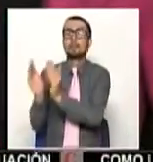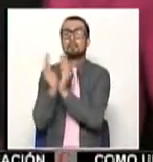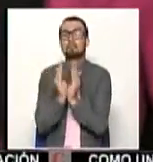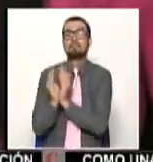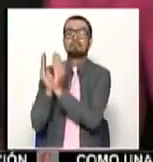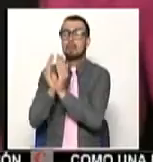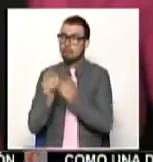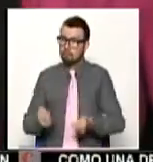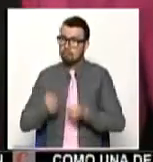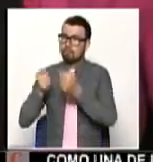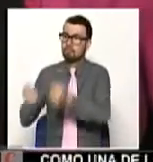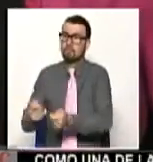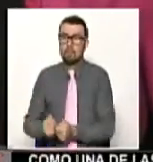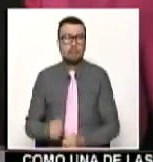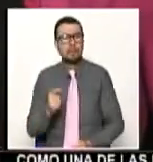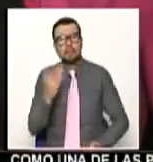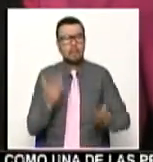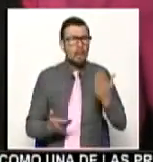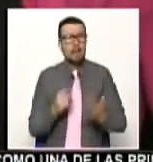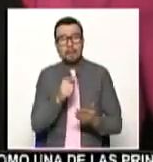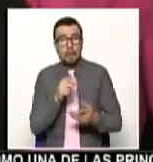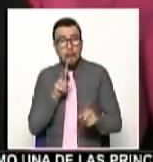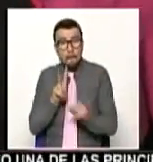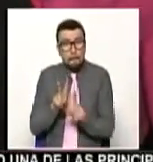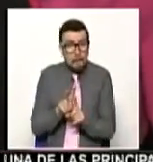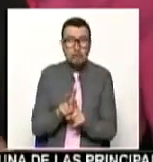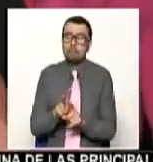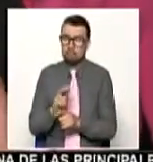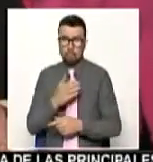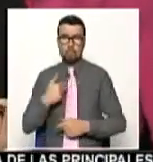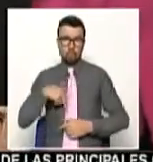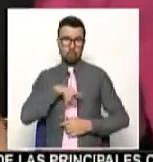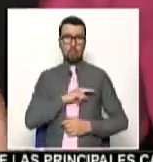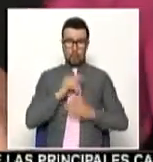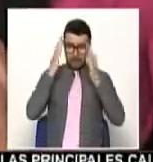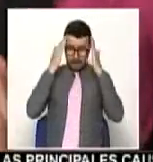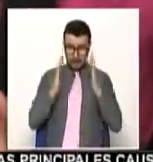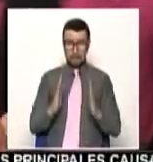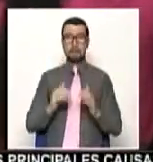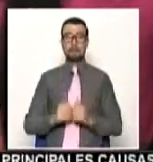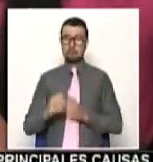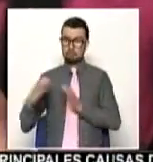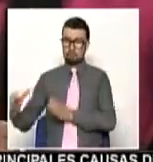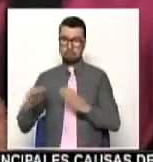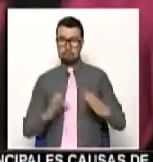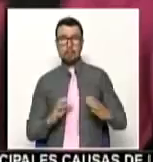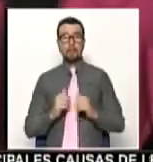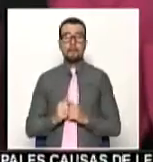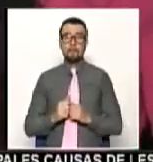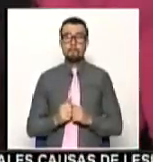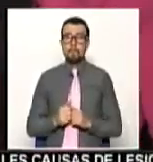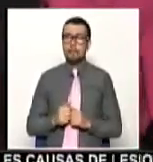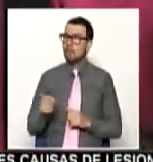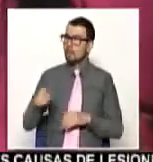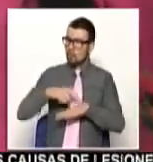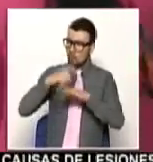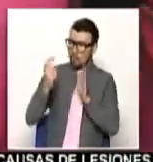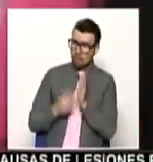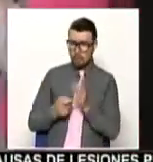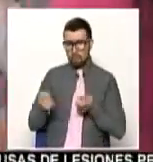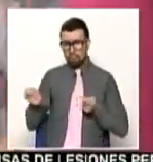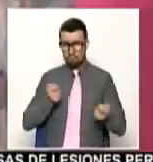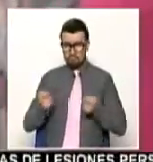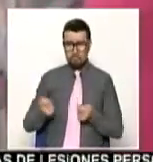ver con su condición de víctima lo atendemos nosotros. Pero se está diseñando toda una arquitectura